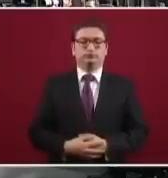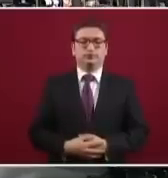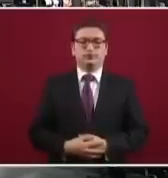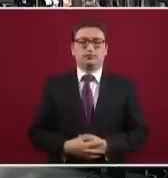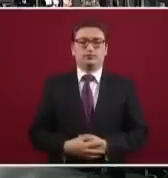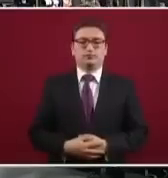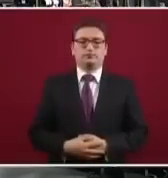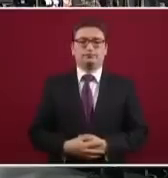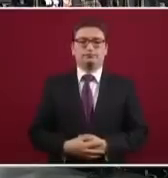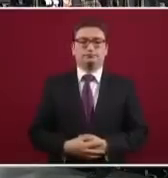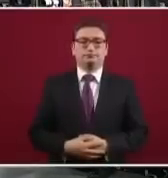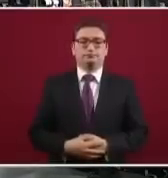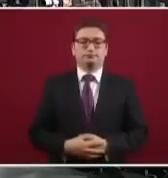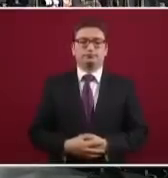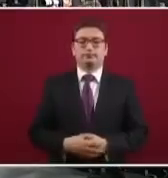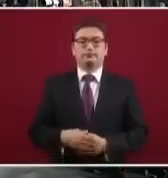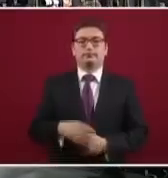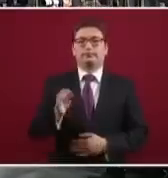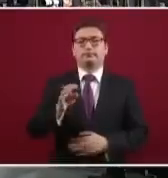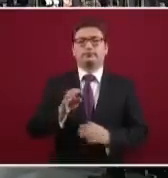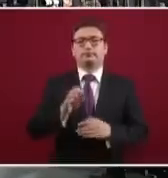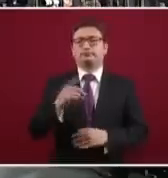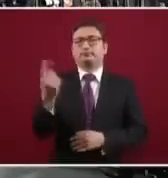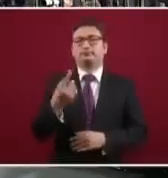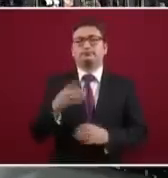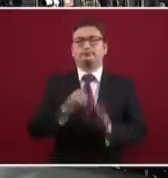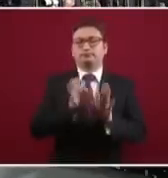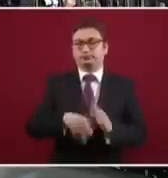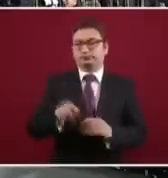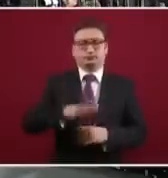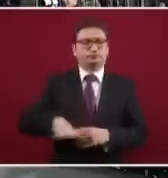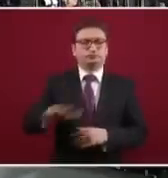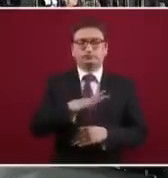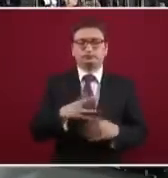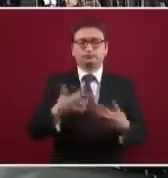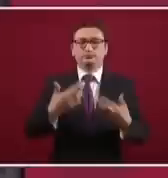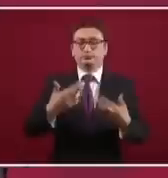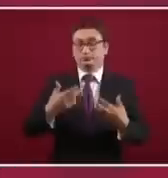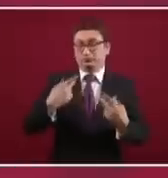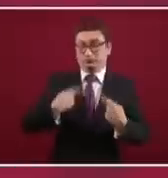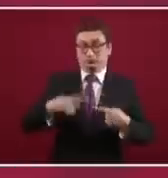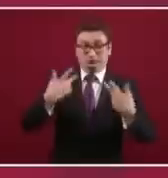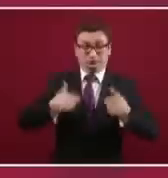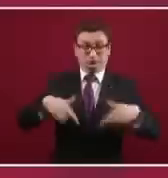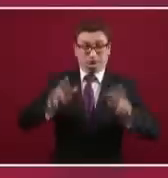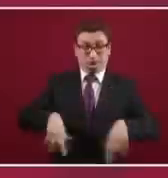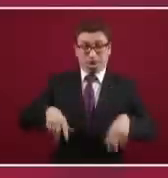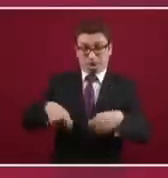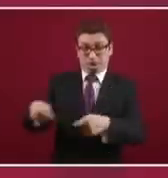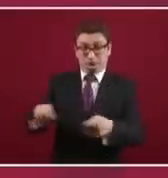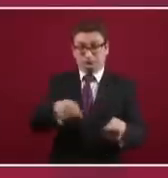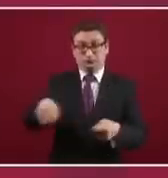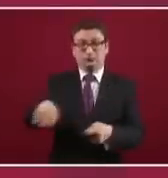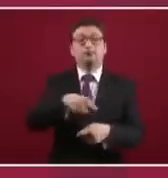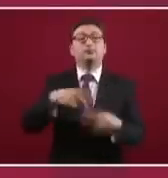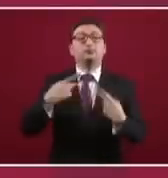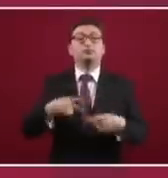simuladores? Que, por ejemplo, los representantes sean gentes